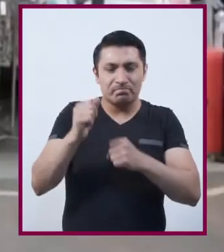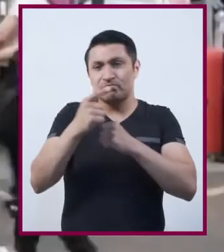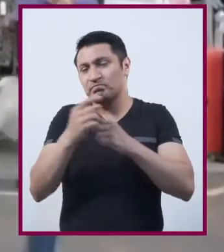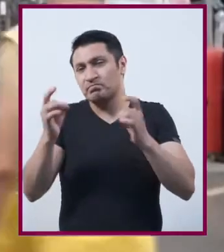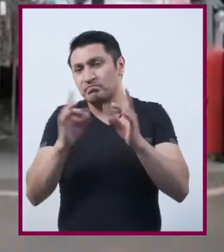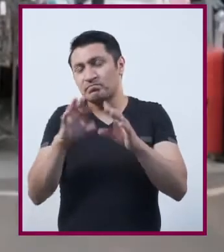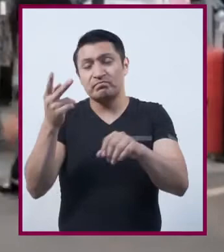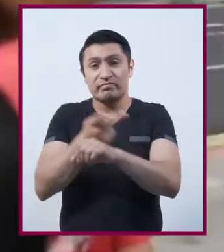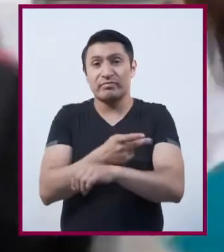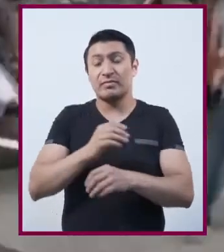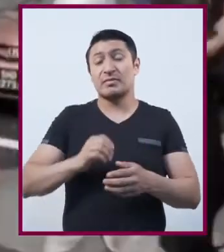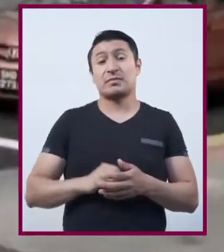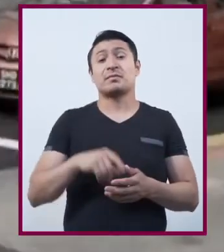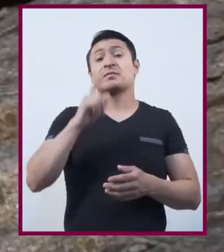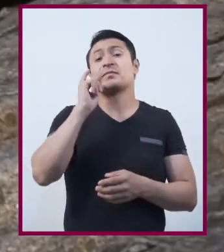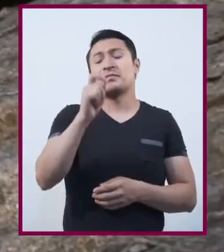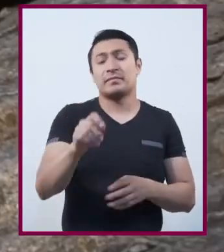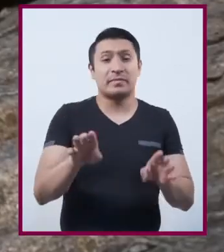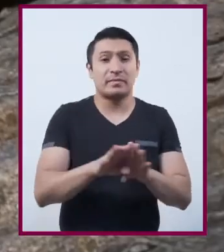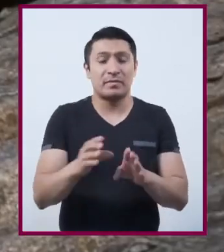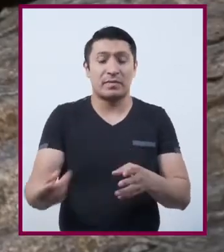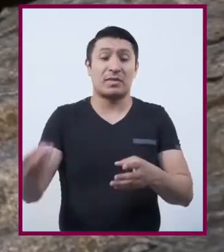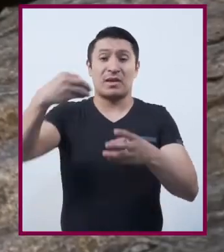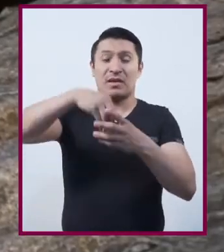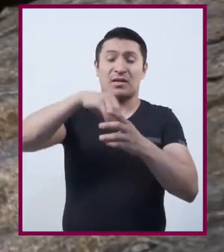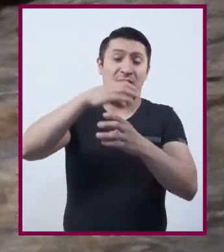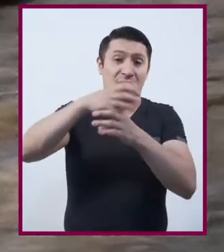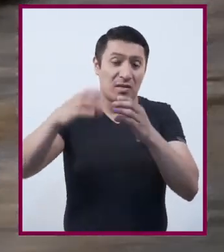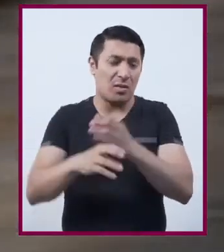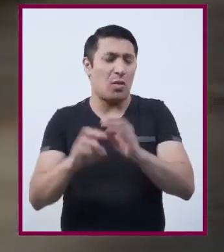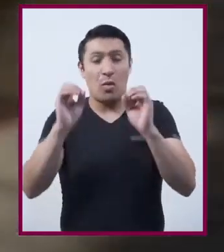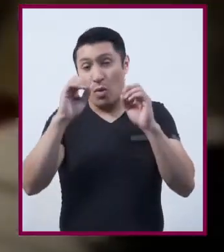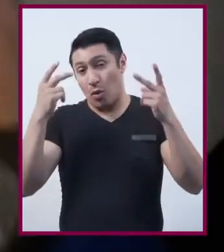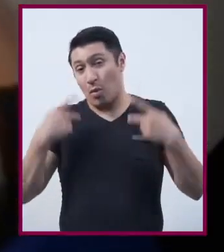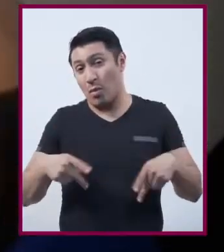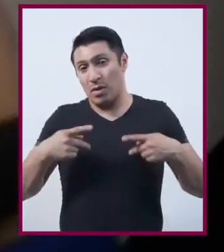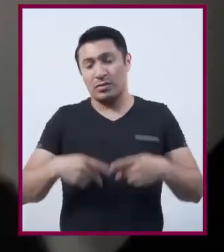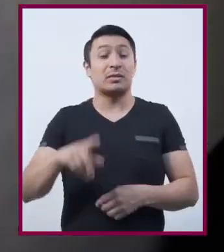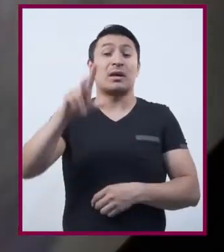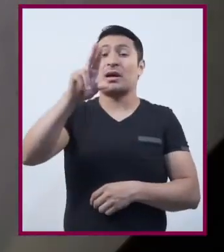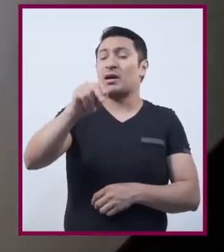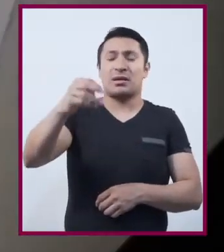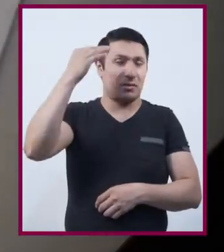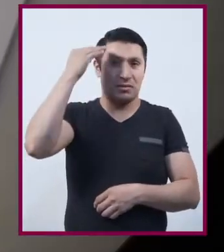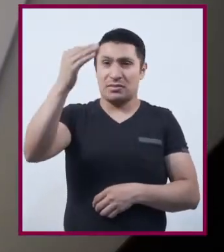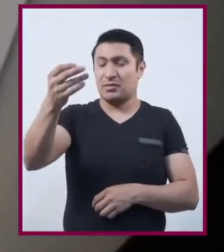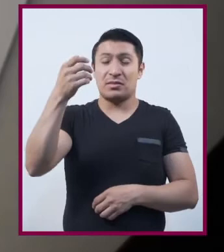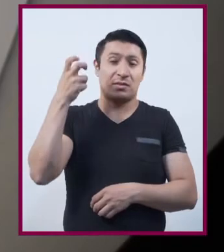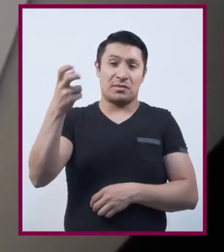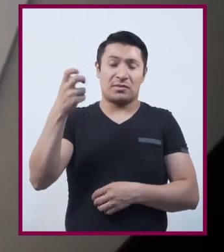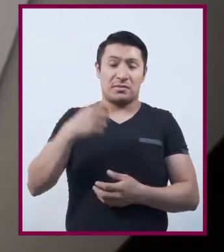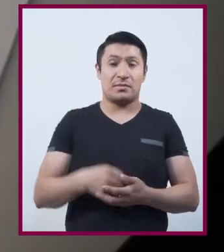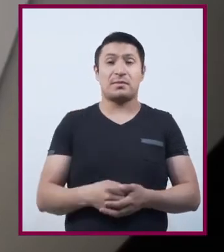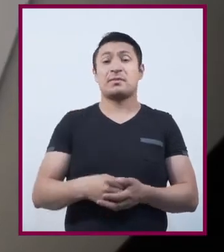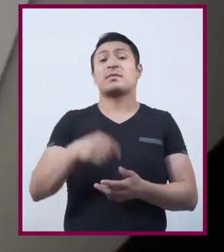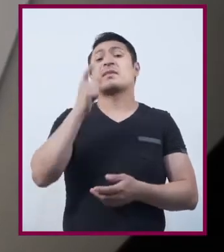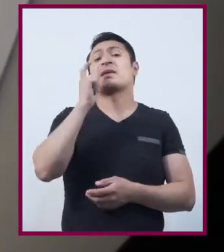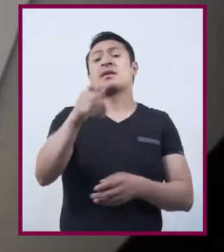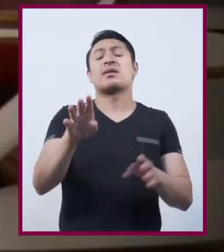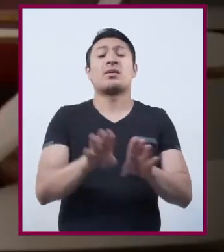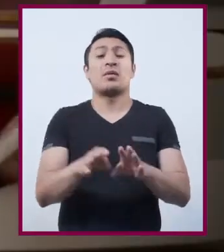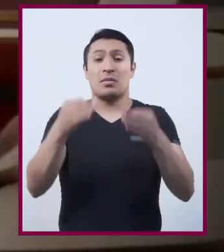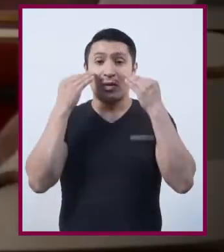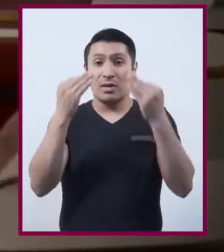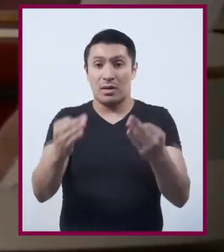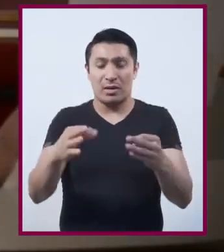los acontecimientos o bien al anacronismo, es decir, la inclusión de objetos o personas que no corresponden a la época que se trata.